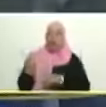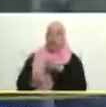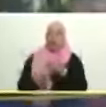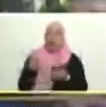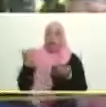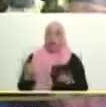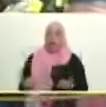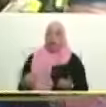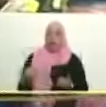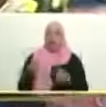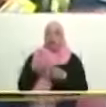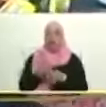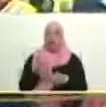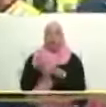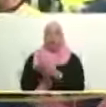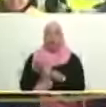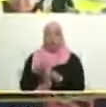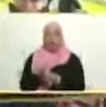Hay que decirlo y mostrarlo.